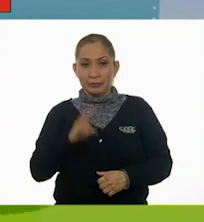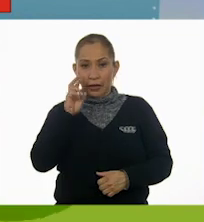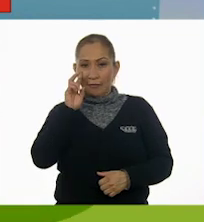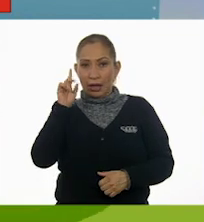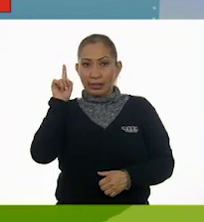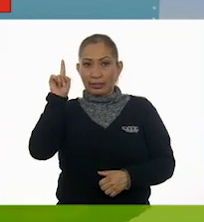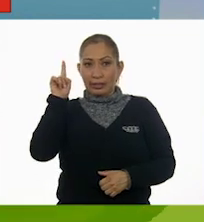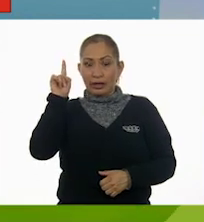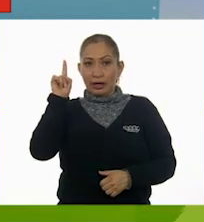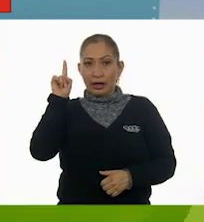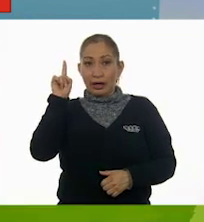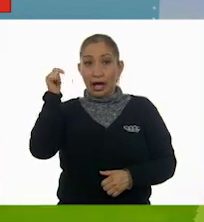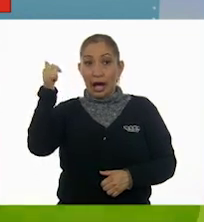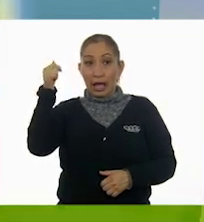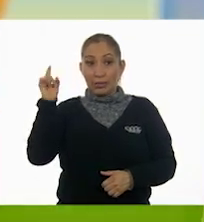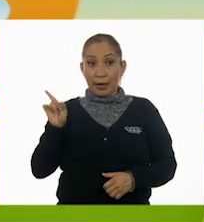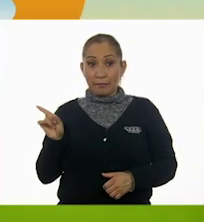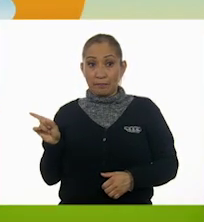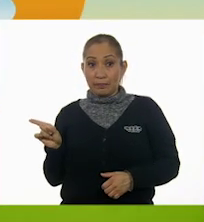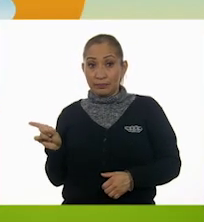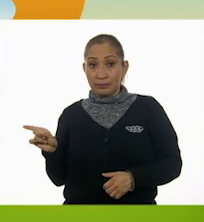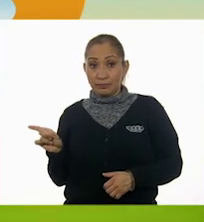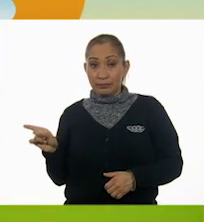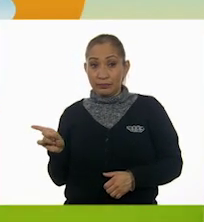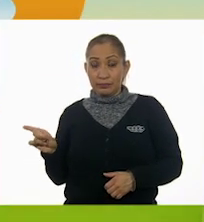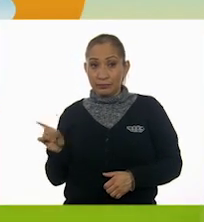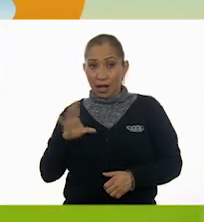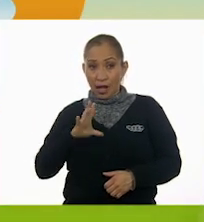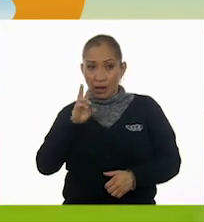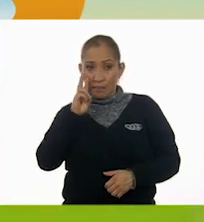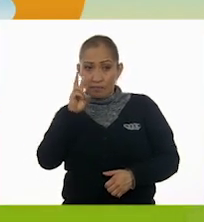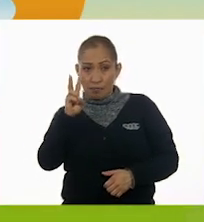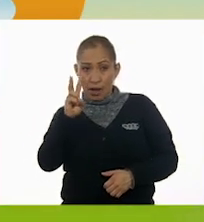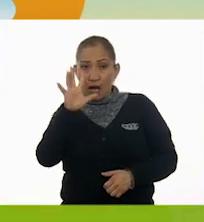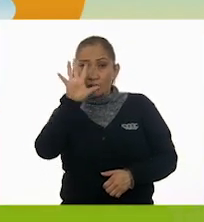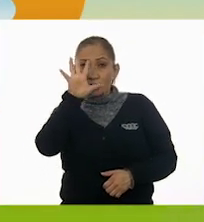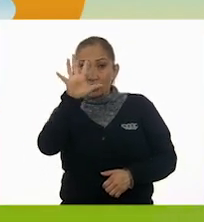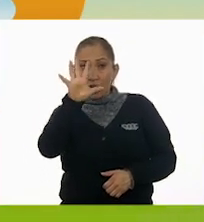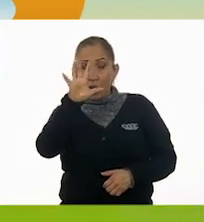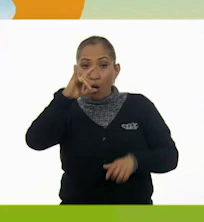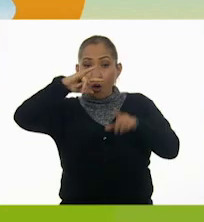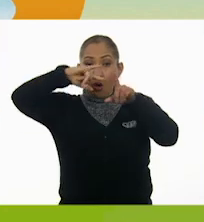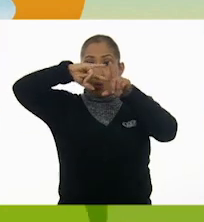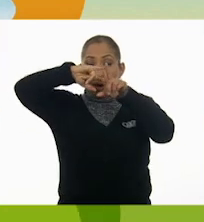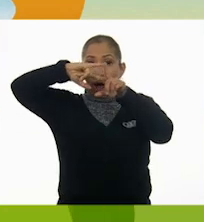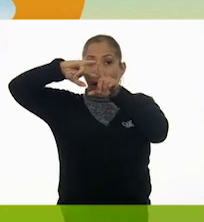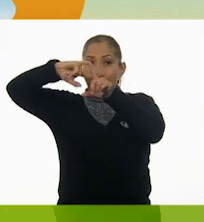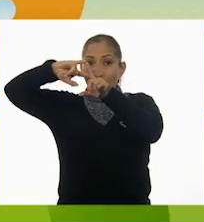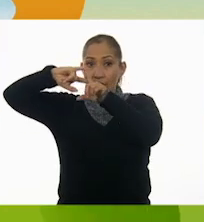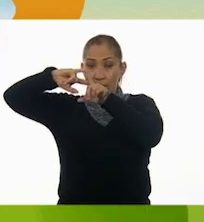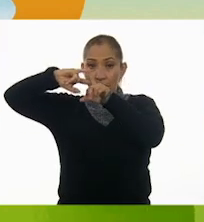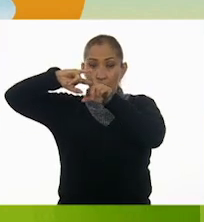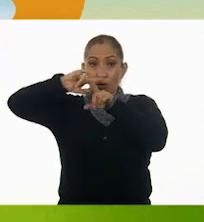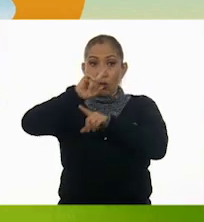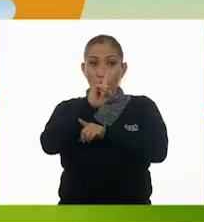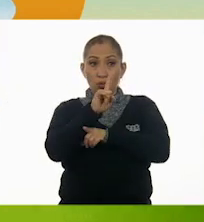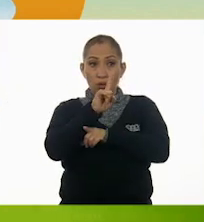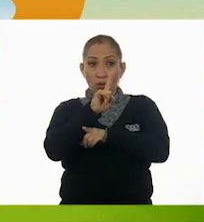Fíjate cómo cada una de estas piezas está formada por 5 cuadrados. Mira,